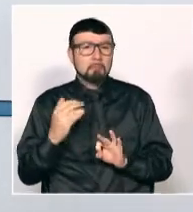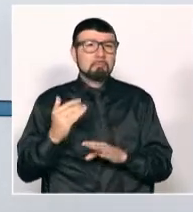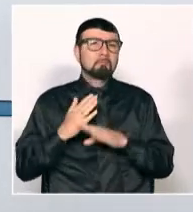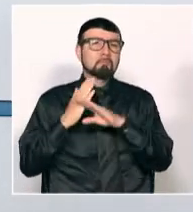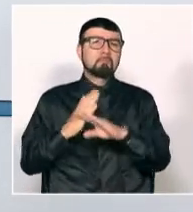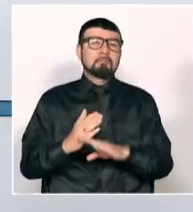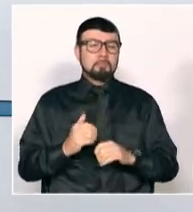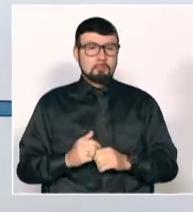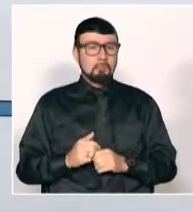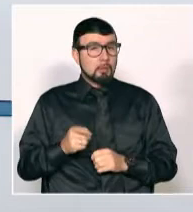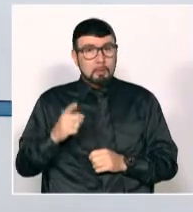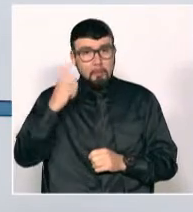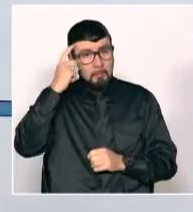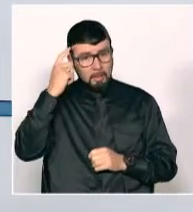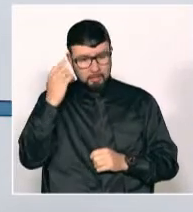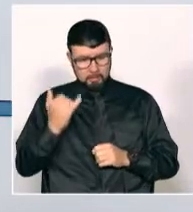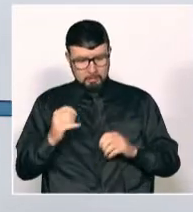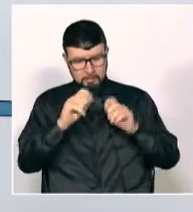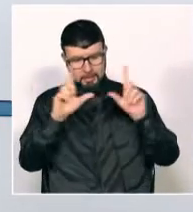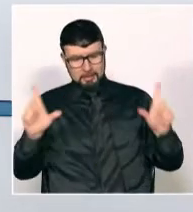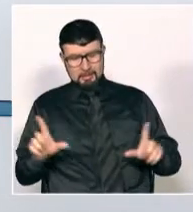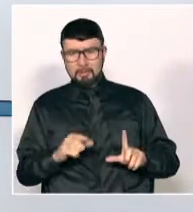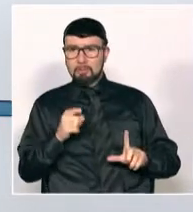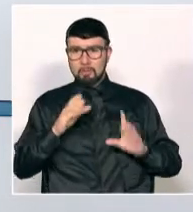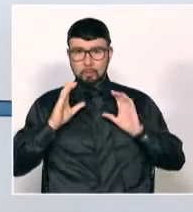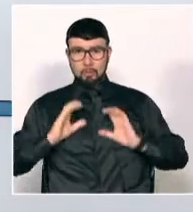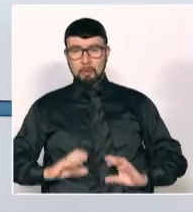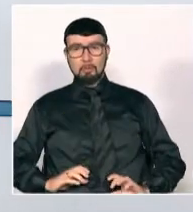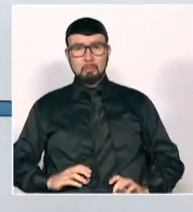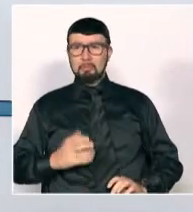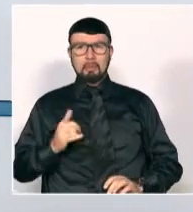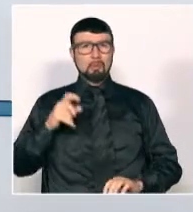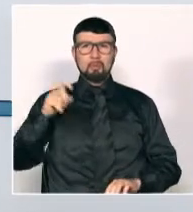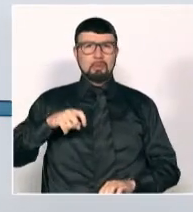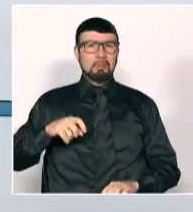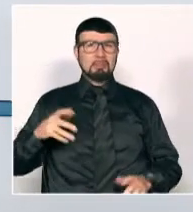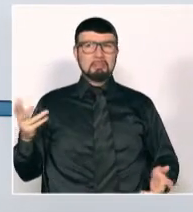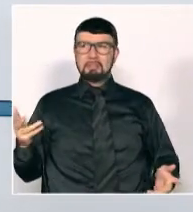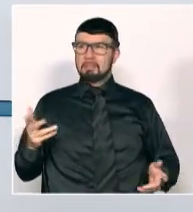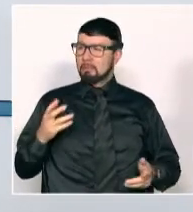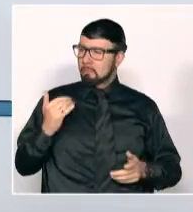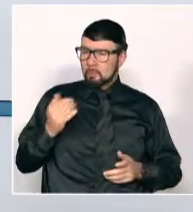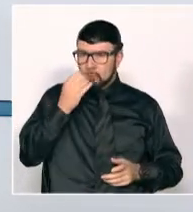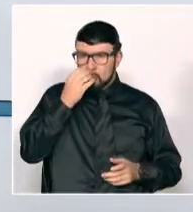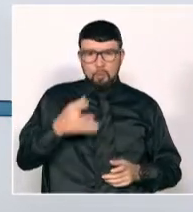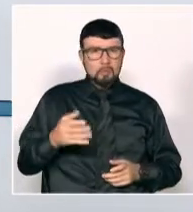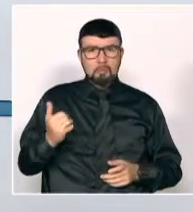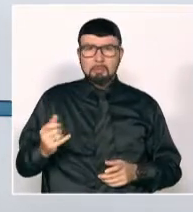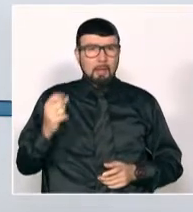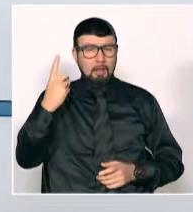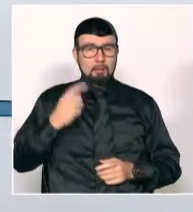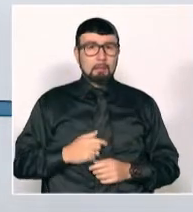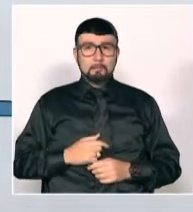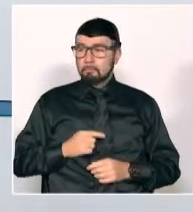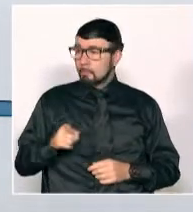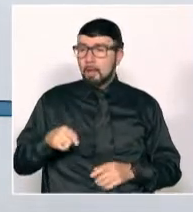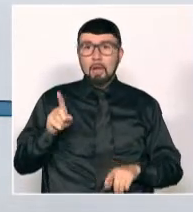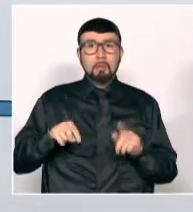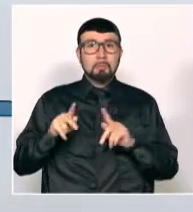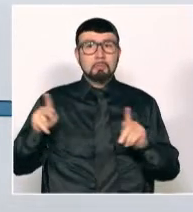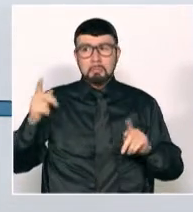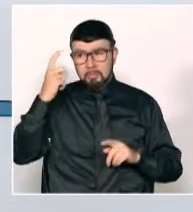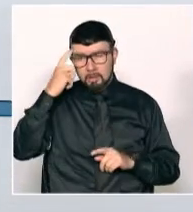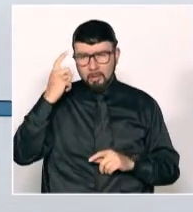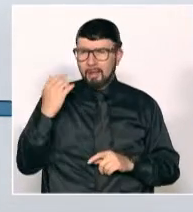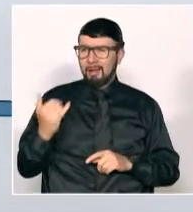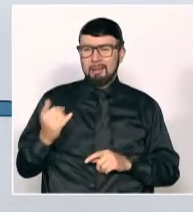de la anamnesis, del examen físico, porque muchas veces los pacientes creen que esto no es importante